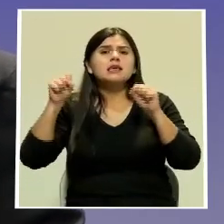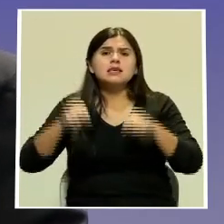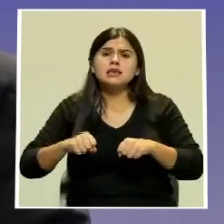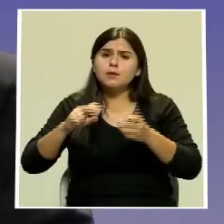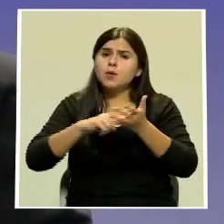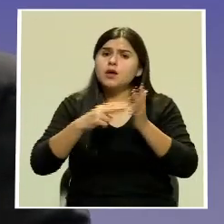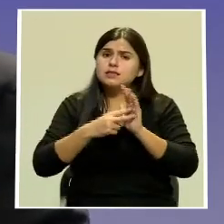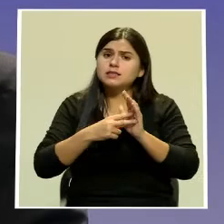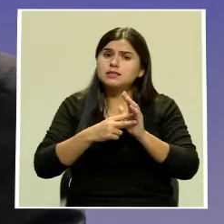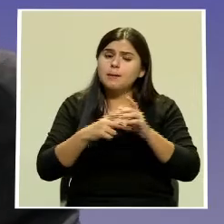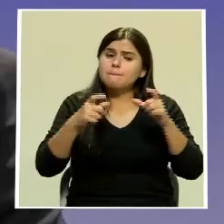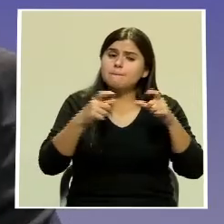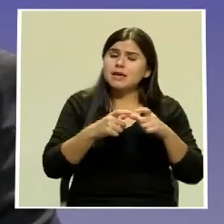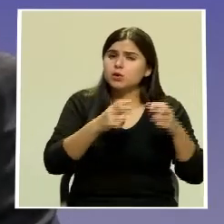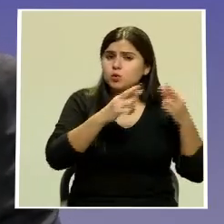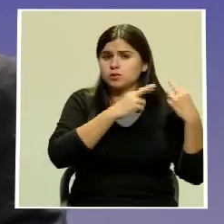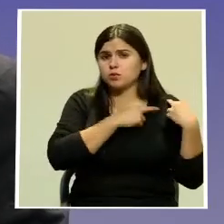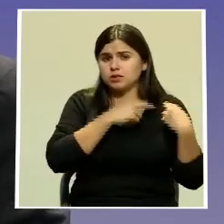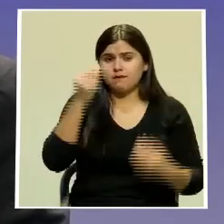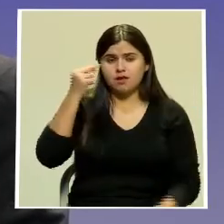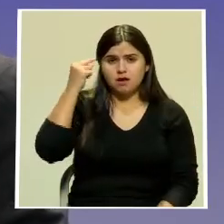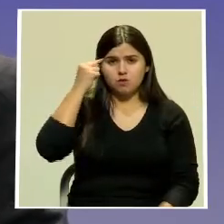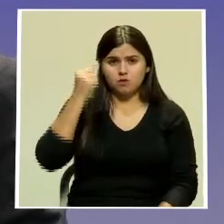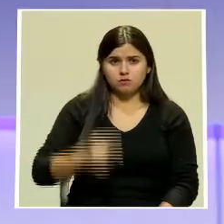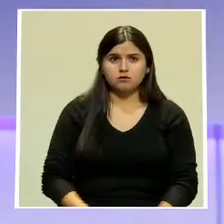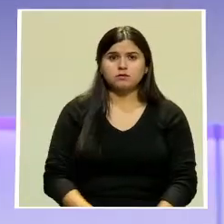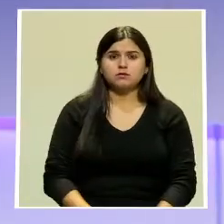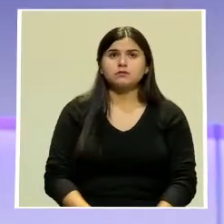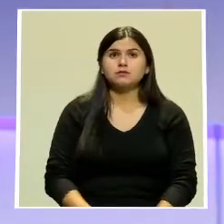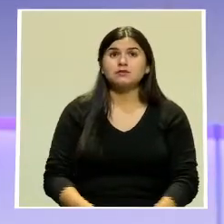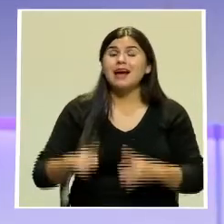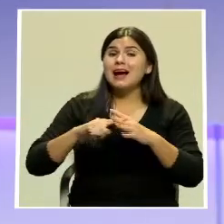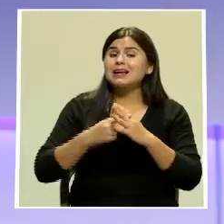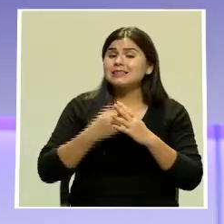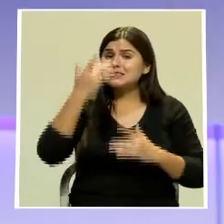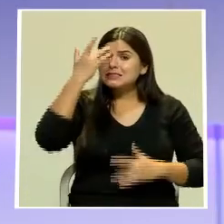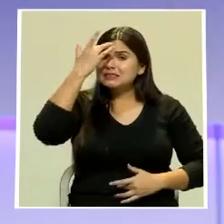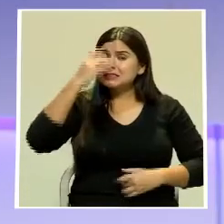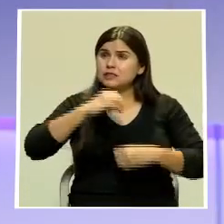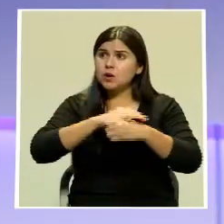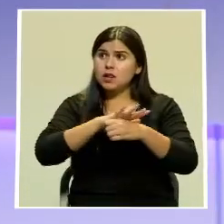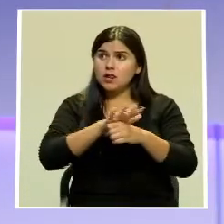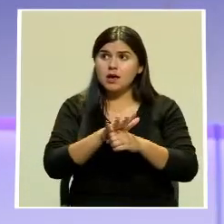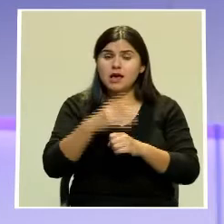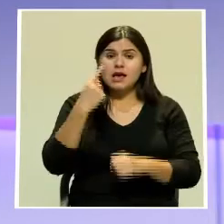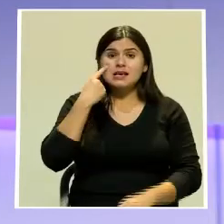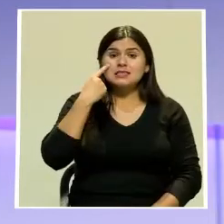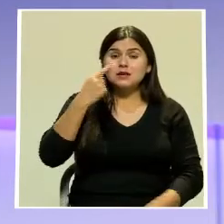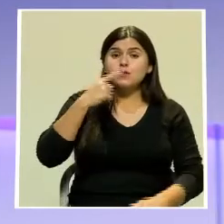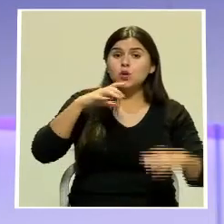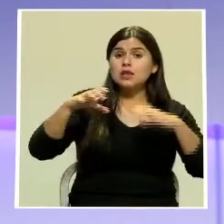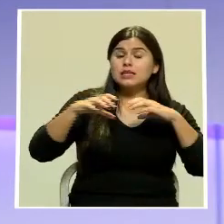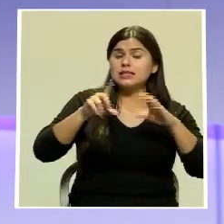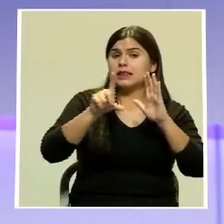una menor carga al Estado. Al inicio de la pandemia se vio una dinámica